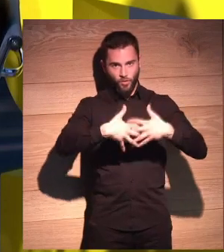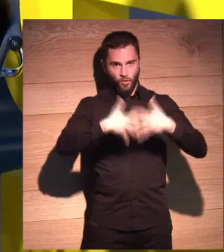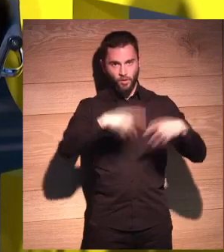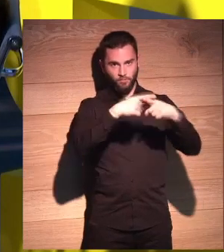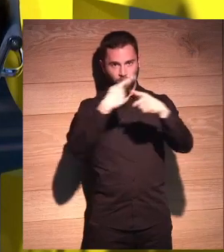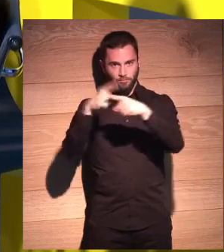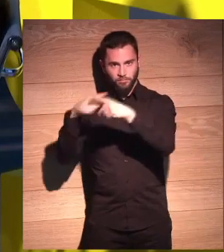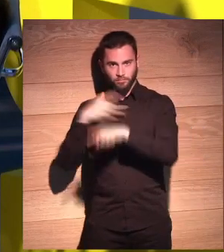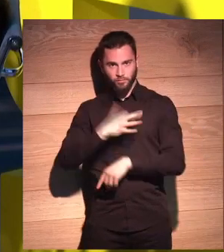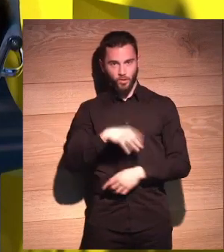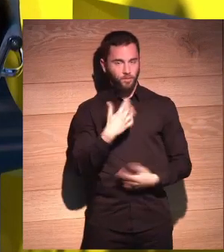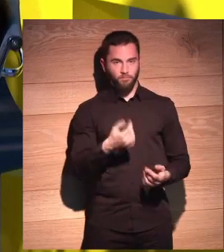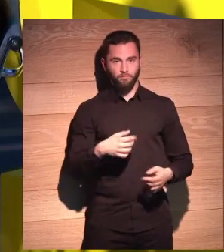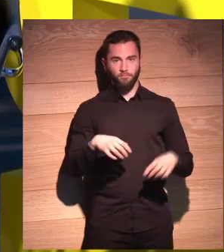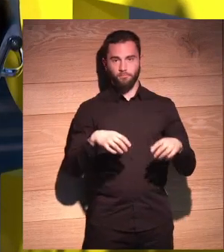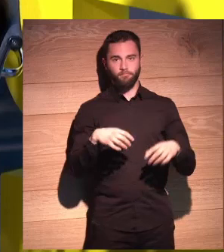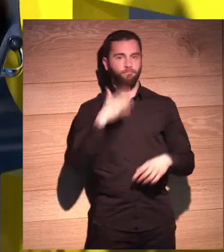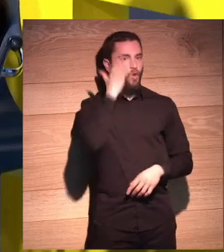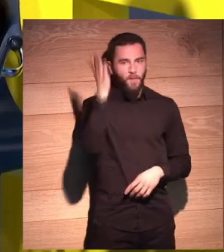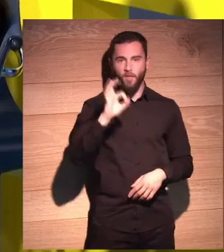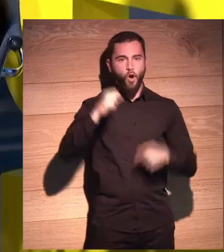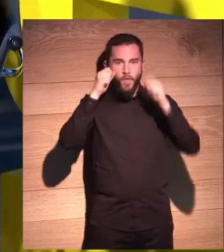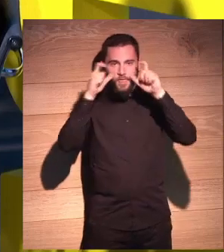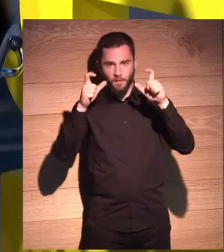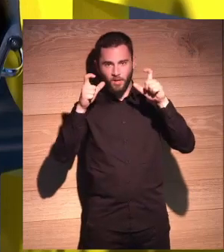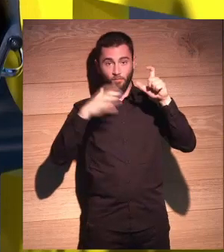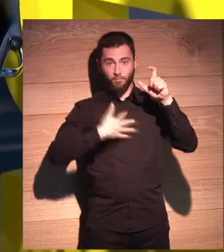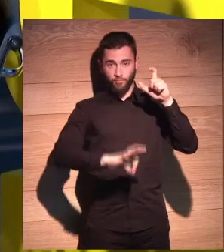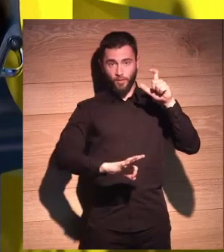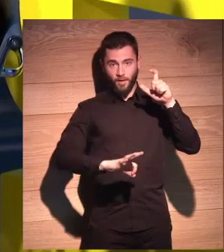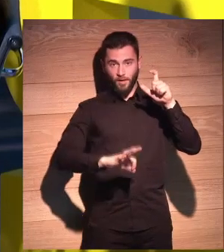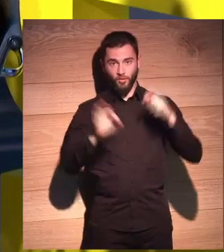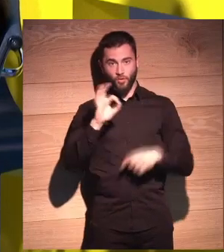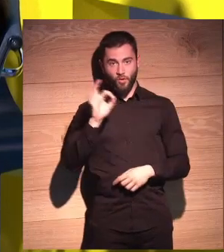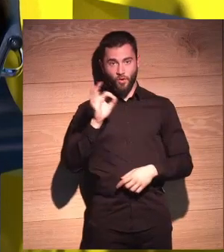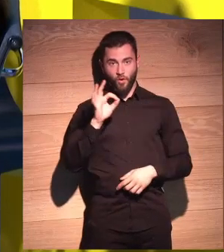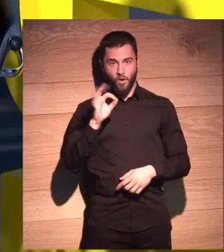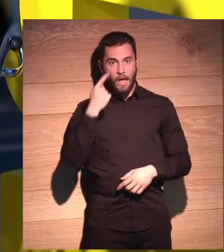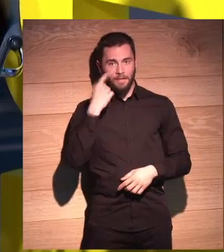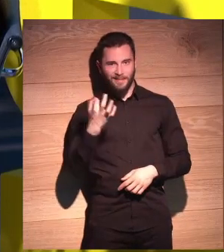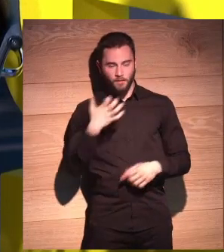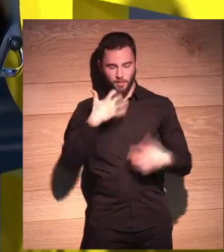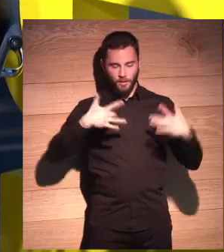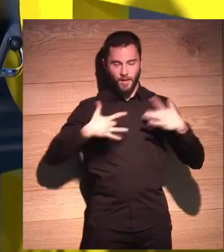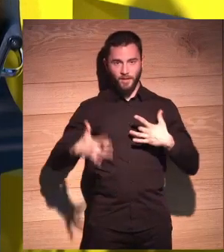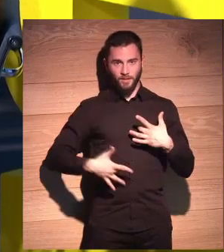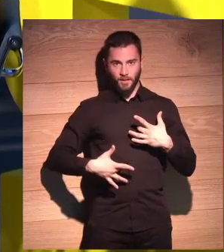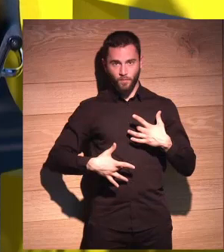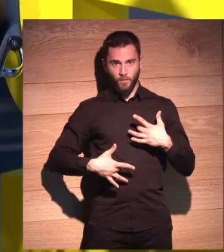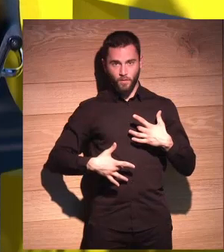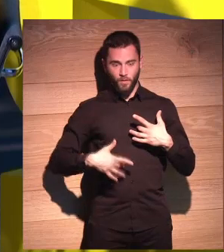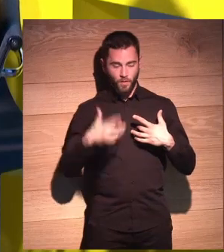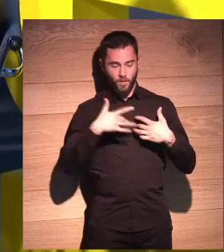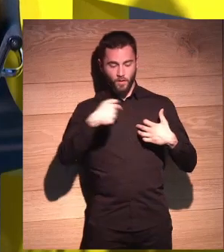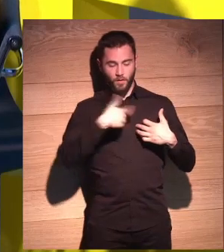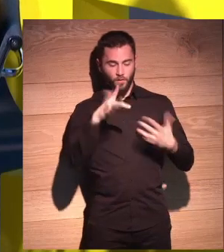tan distinto como que estés dormido o estés despierto. O puedes ver qué pasa para que un estímulo seas consciente de que